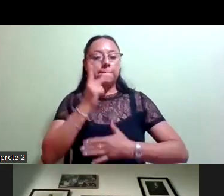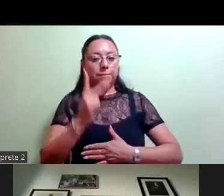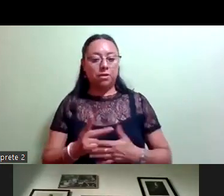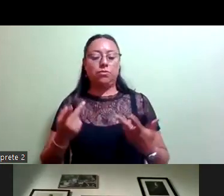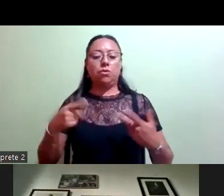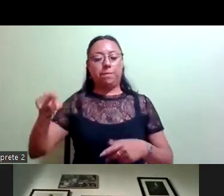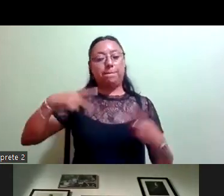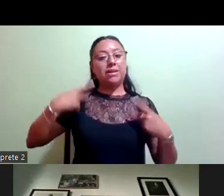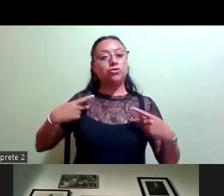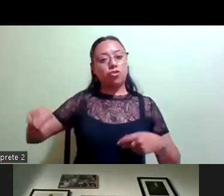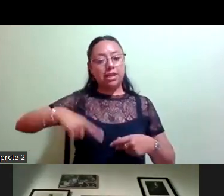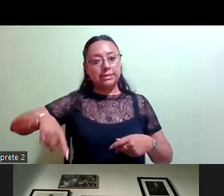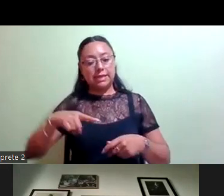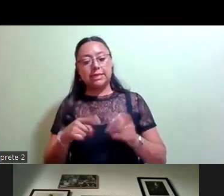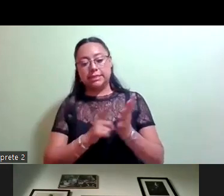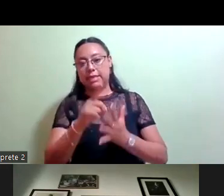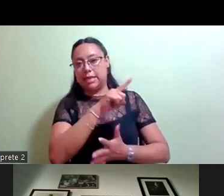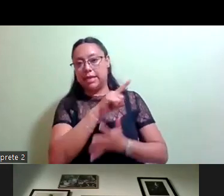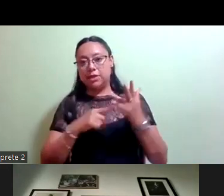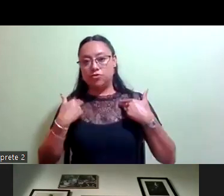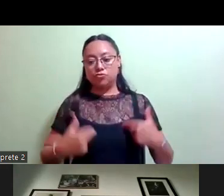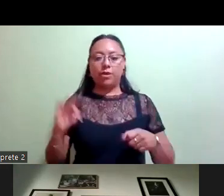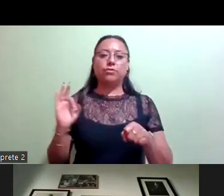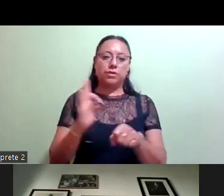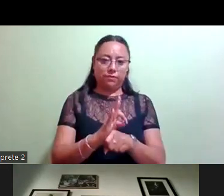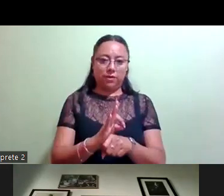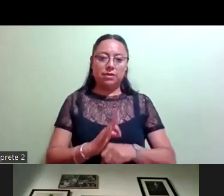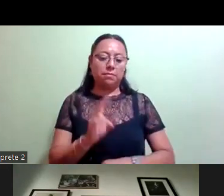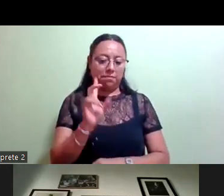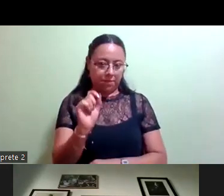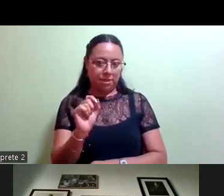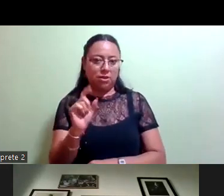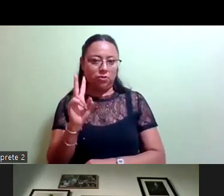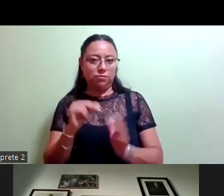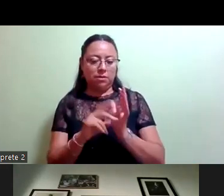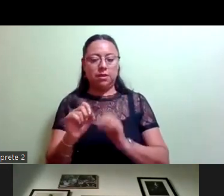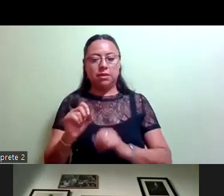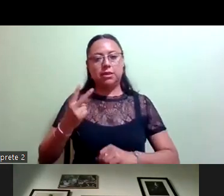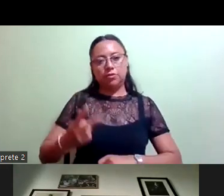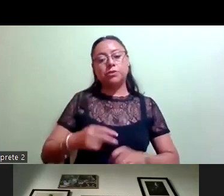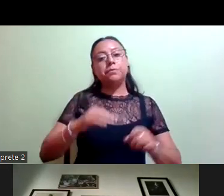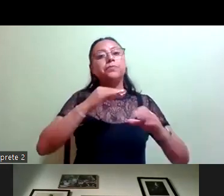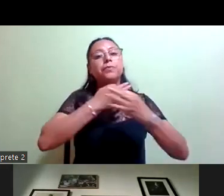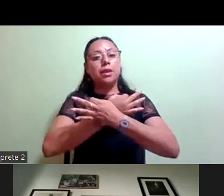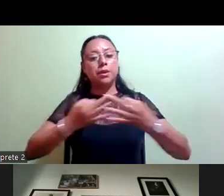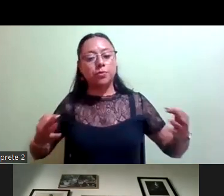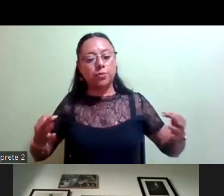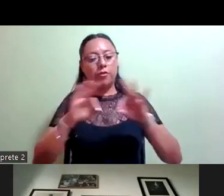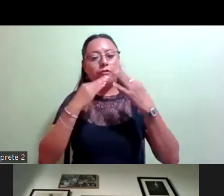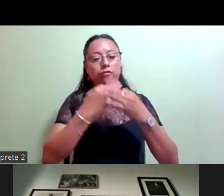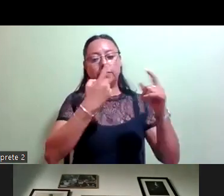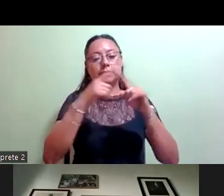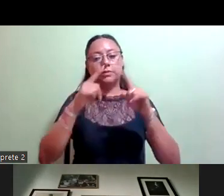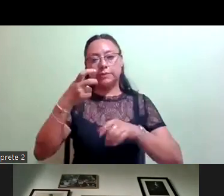humanos 2022, que fue publicada en los medios disponibles de este Congreso y durante el